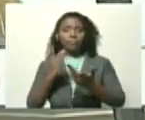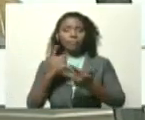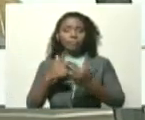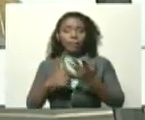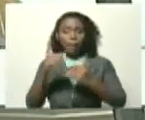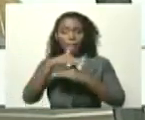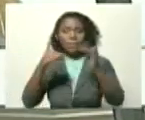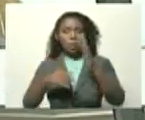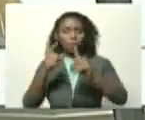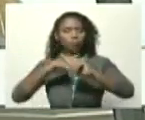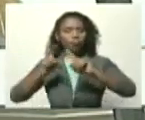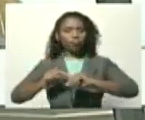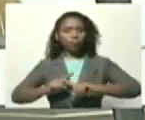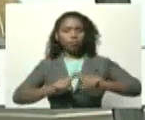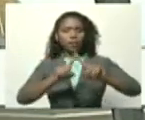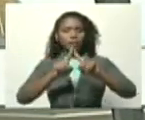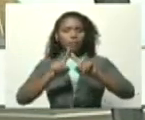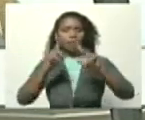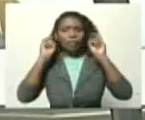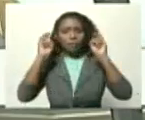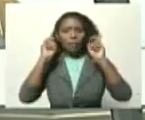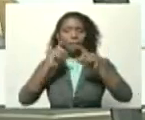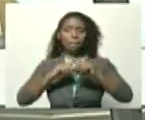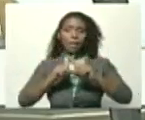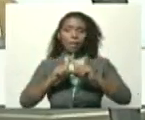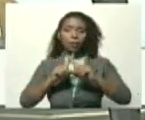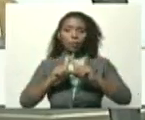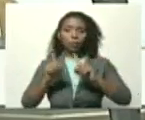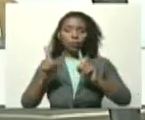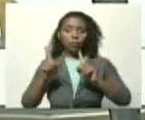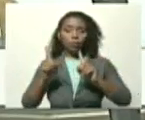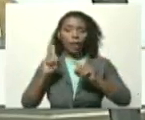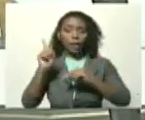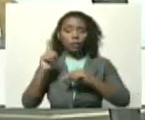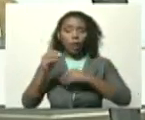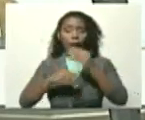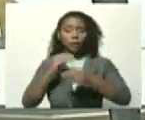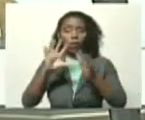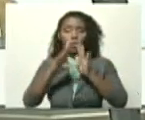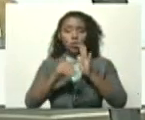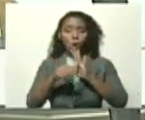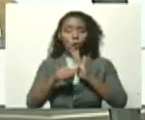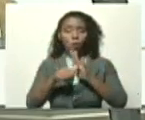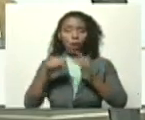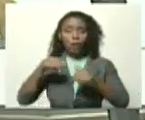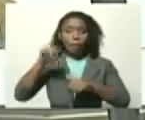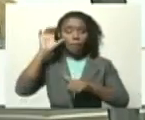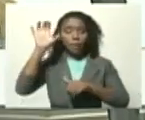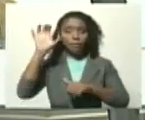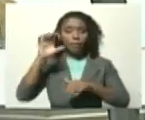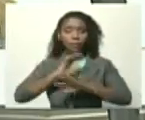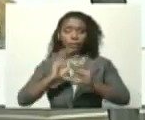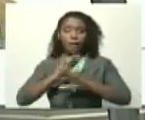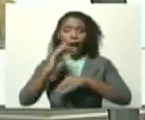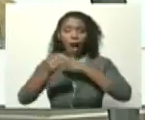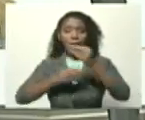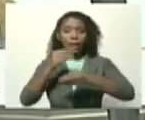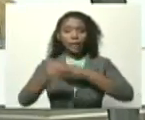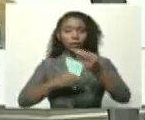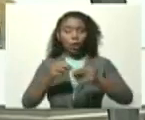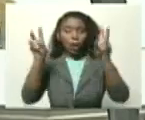bajo diversas concepciones, pero definitivamente esto ha sido un robo a la nación que ya ha sido